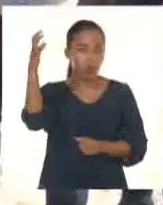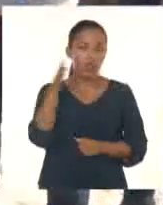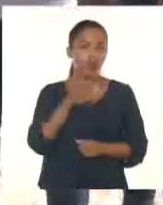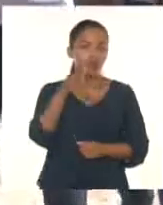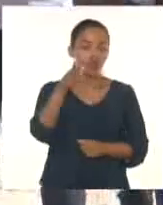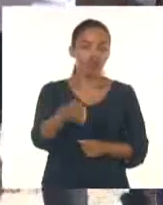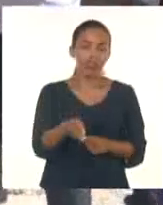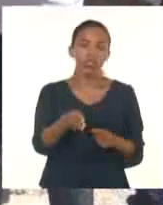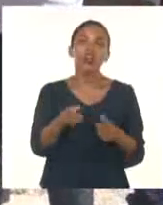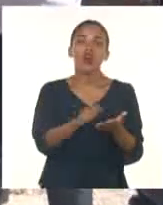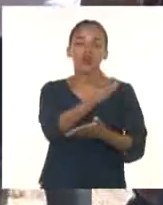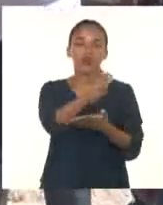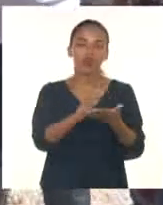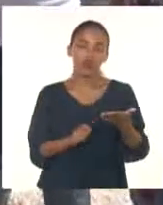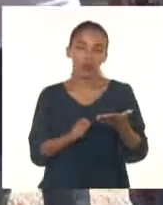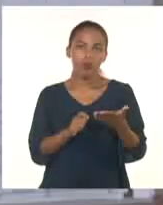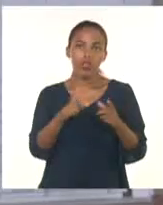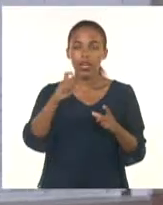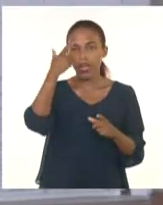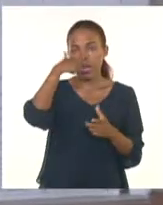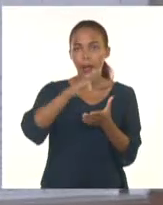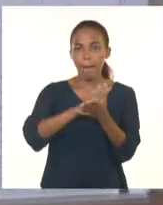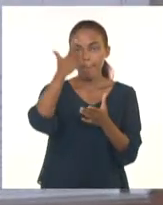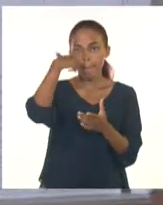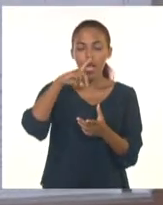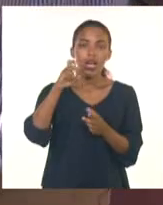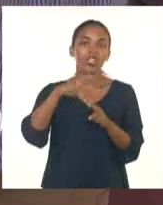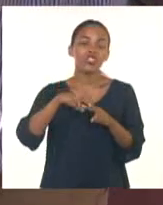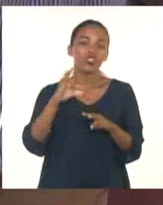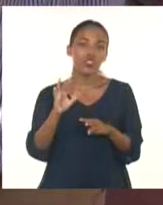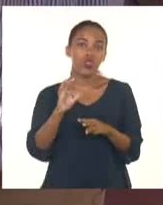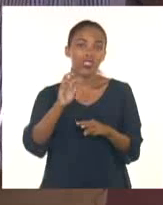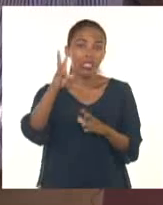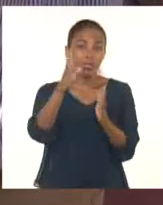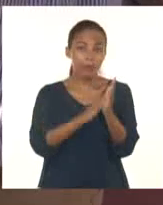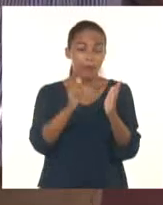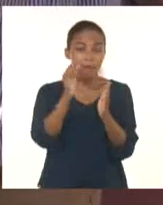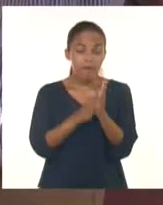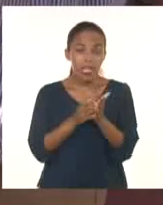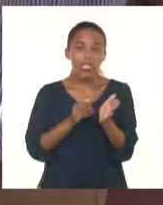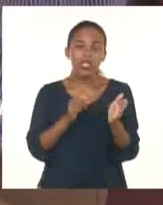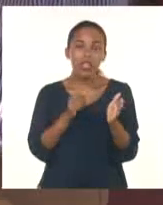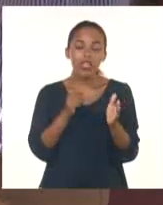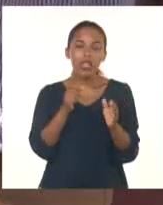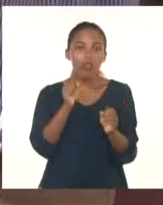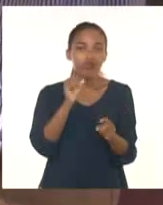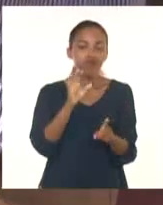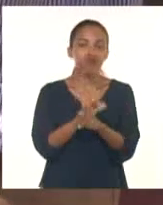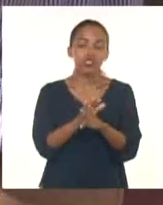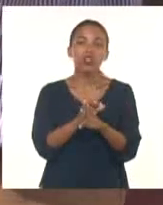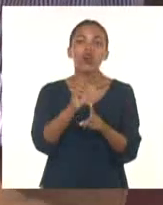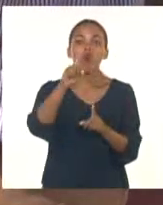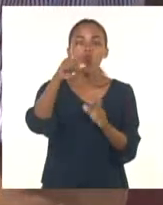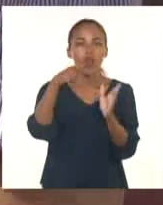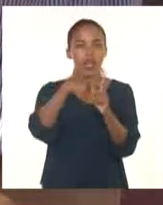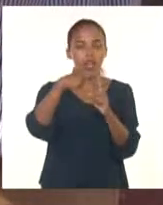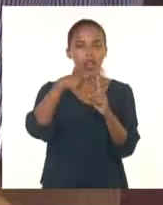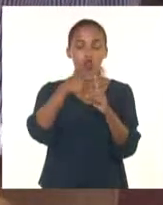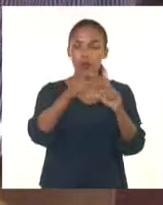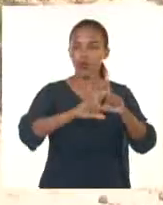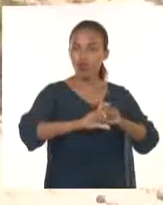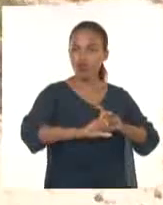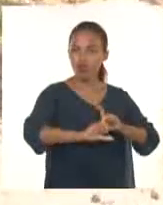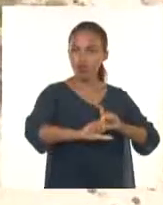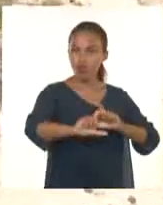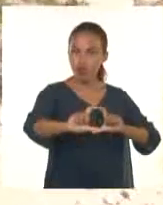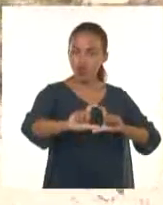Libertad, donde en apenas 3 meses se ha instalado más de 1 kilómetro de tuberías de 315 milímetros, lo que permitirá